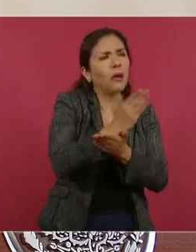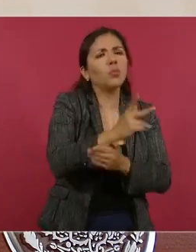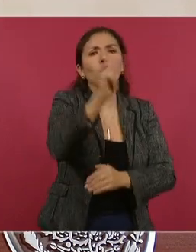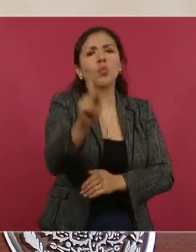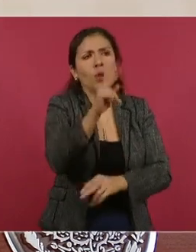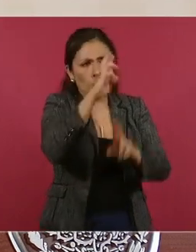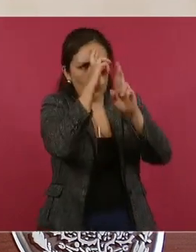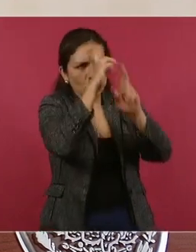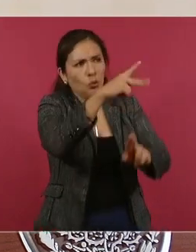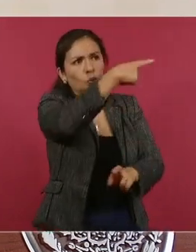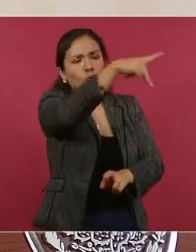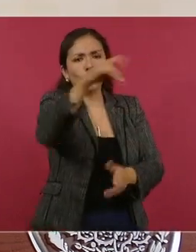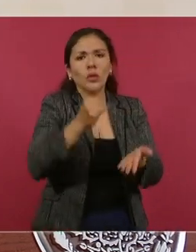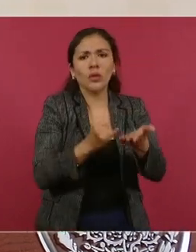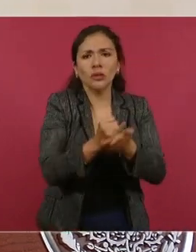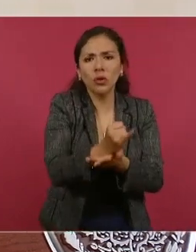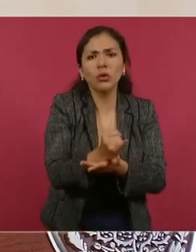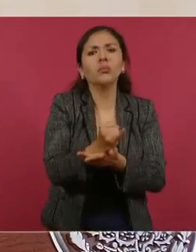los pueblos,